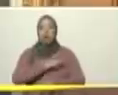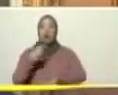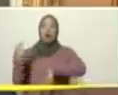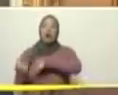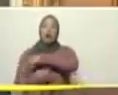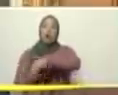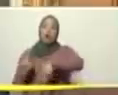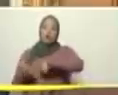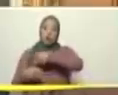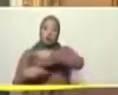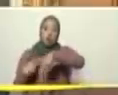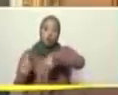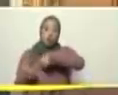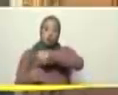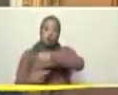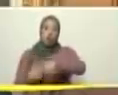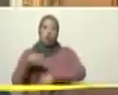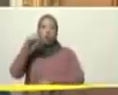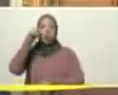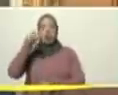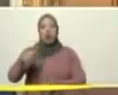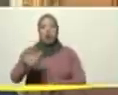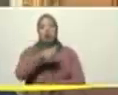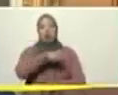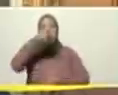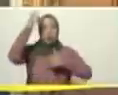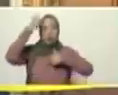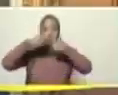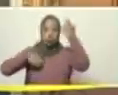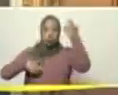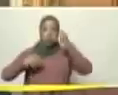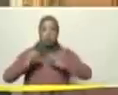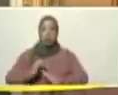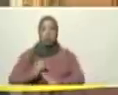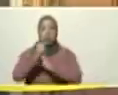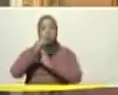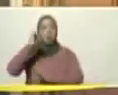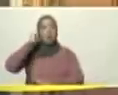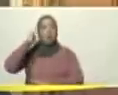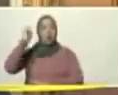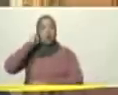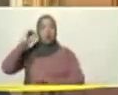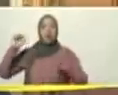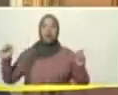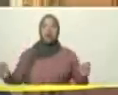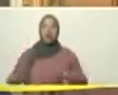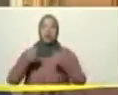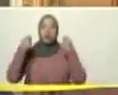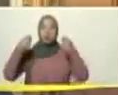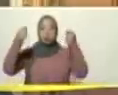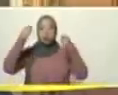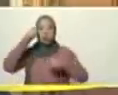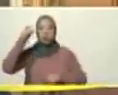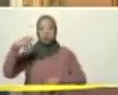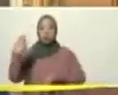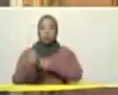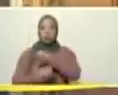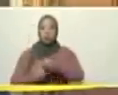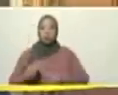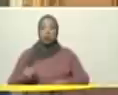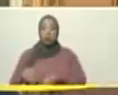revolución, el renacimiento de Chávez y sus ideas motoras, el renacimiento